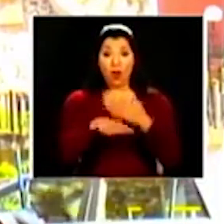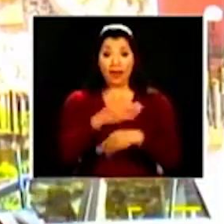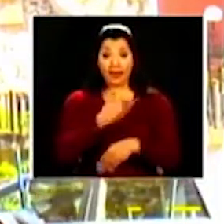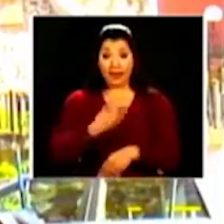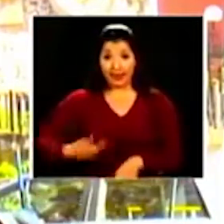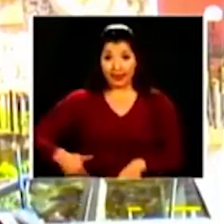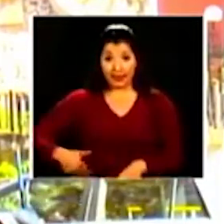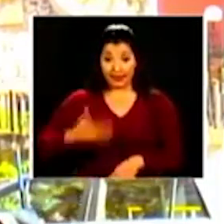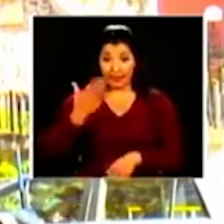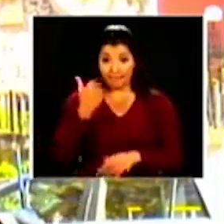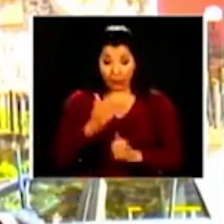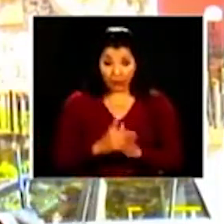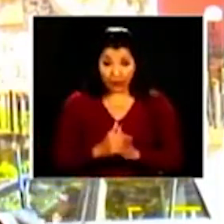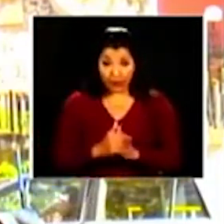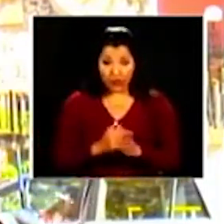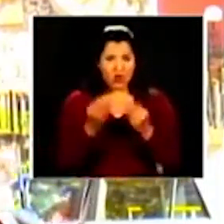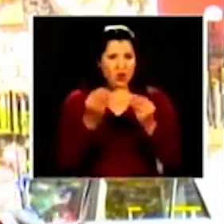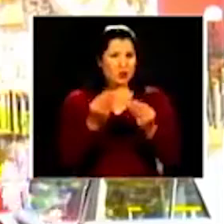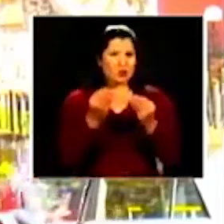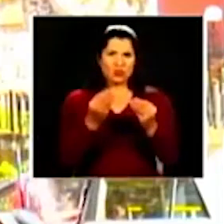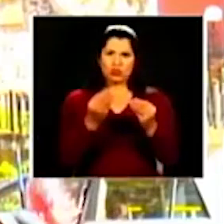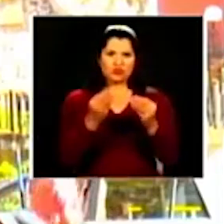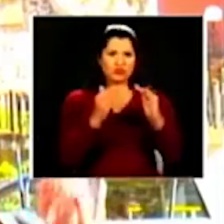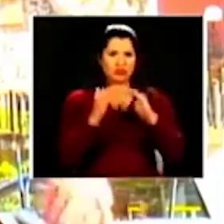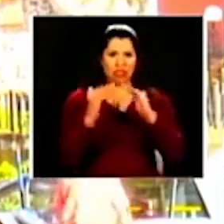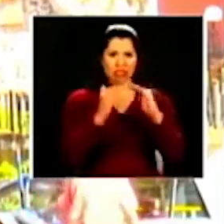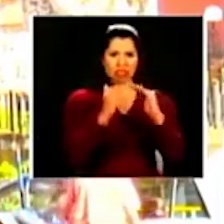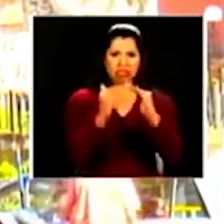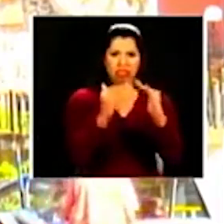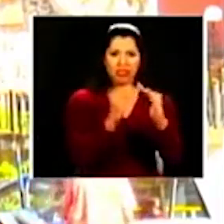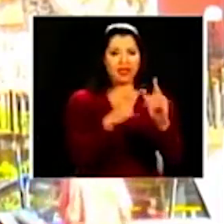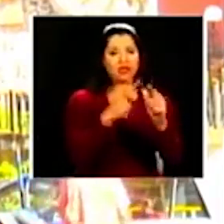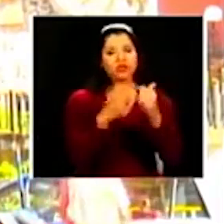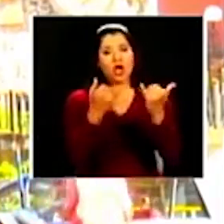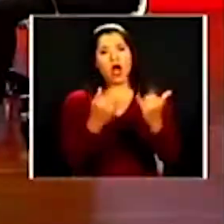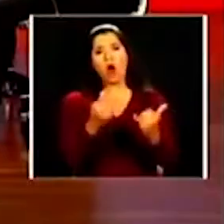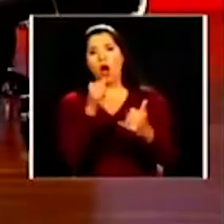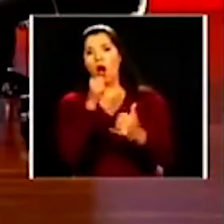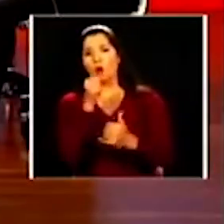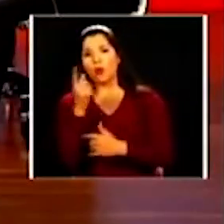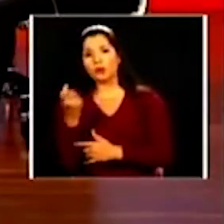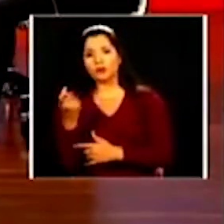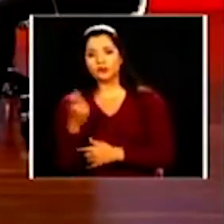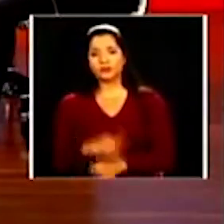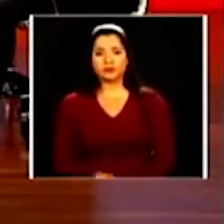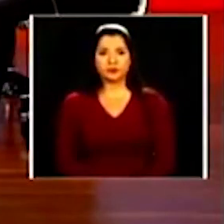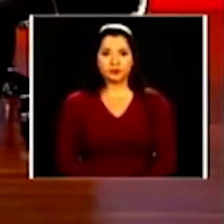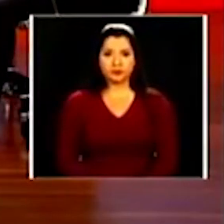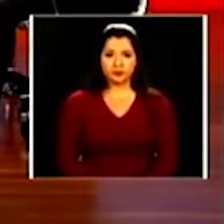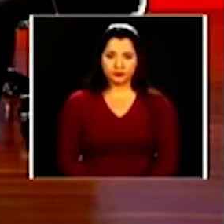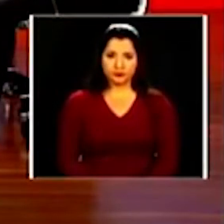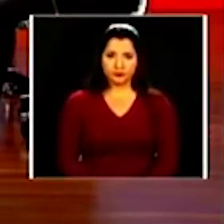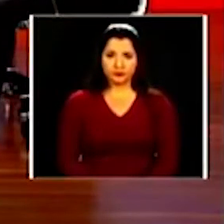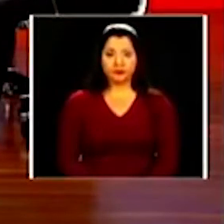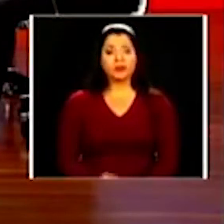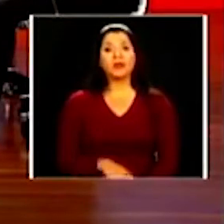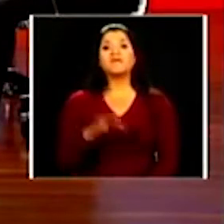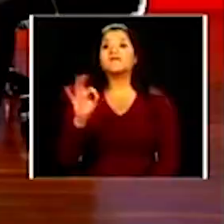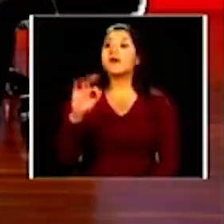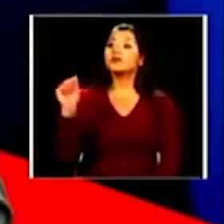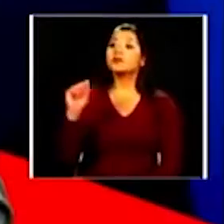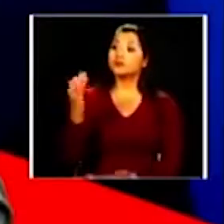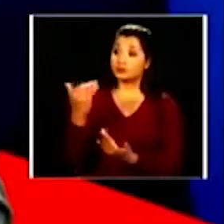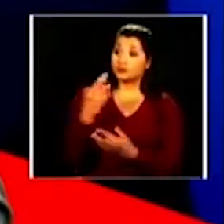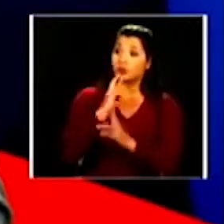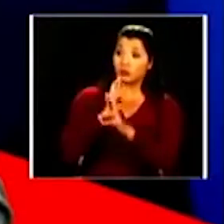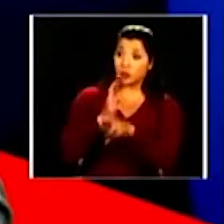ya que ha habido mucho crecimiento urbanístico en esta provincia en los últimos años. Don Fabricio, la pregunta es